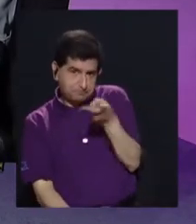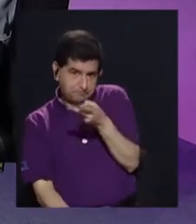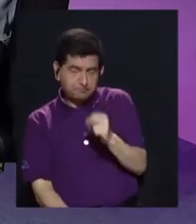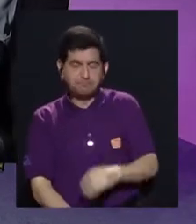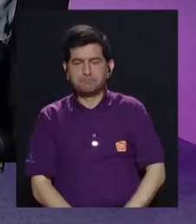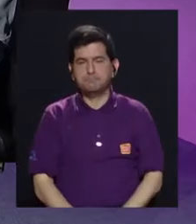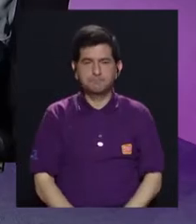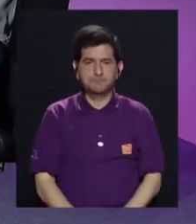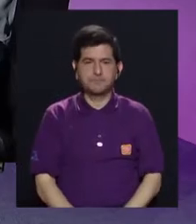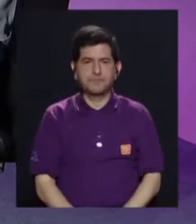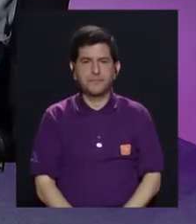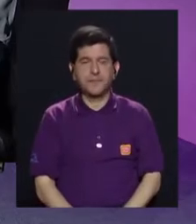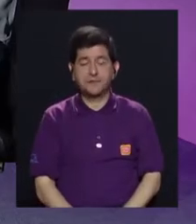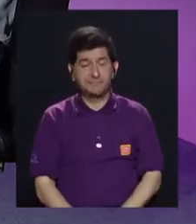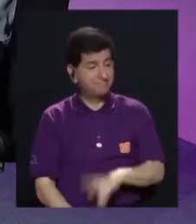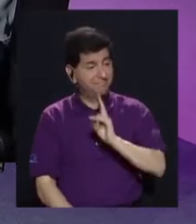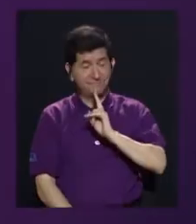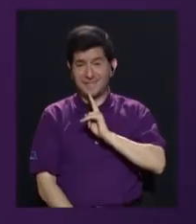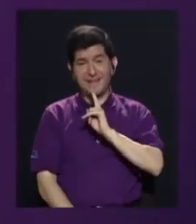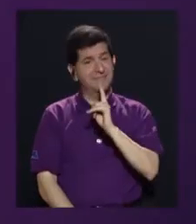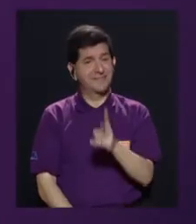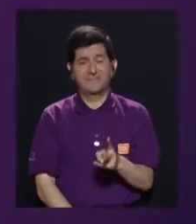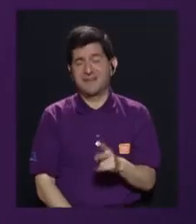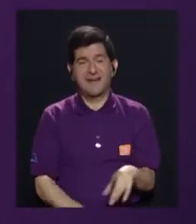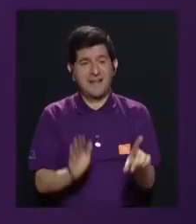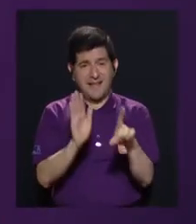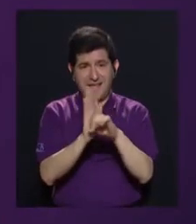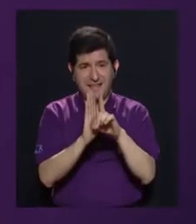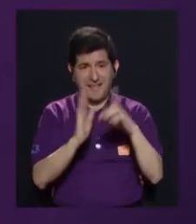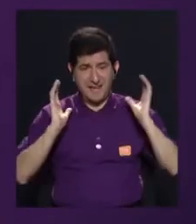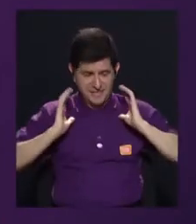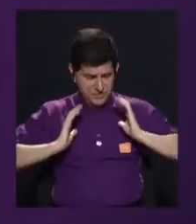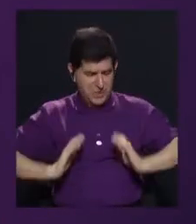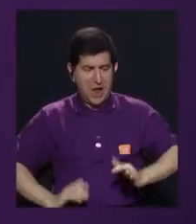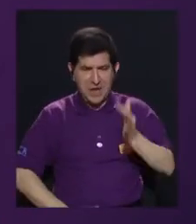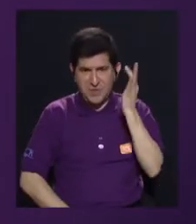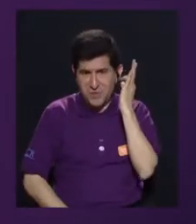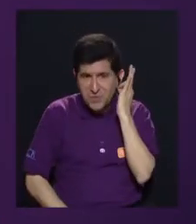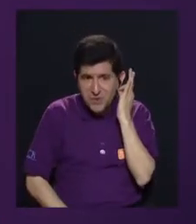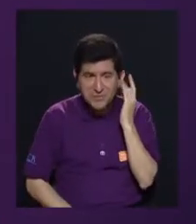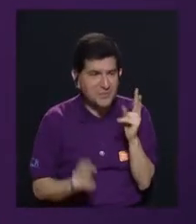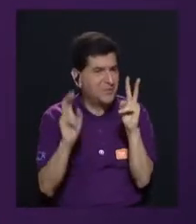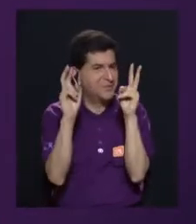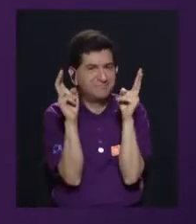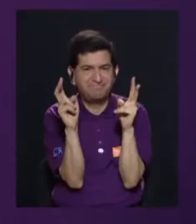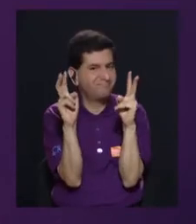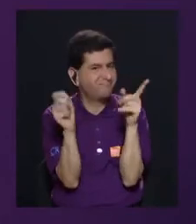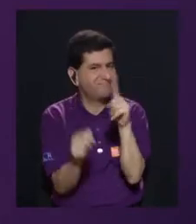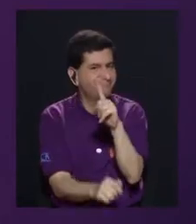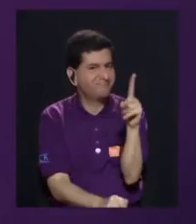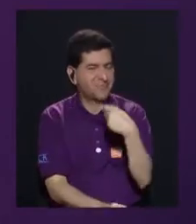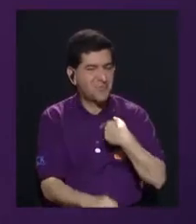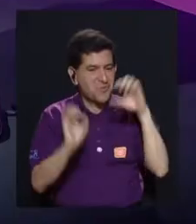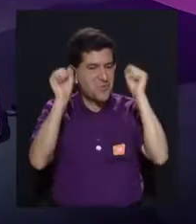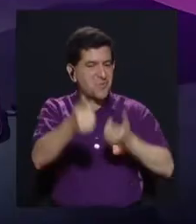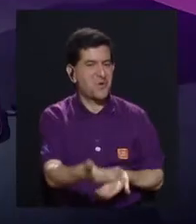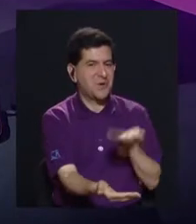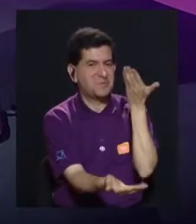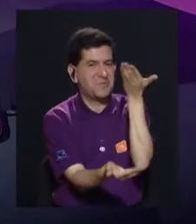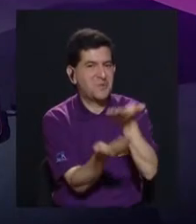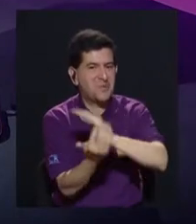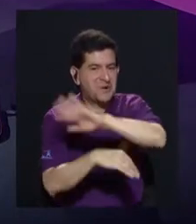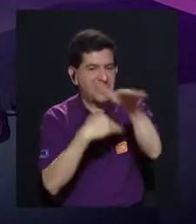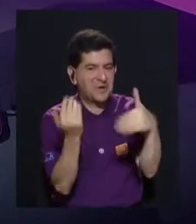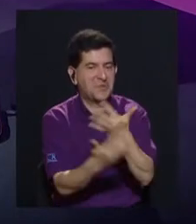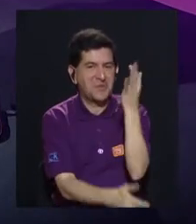la pura y real verdad es que el derecho al cuerpo de las mujeres no es un tema que uno lo pueda plantear para